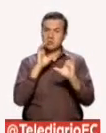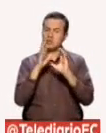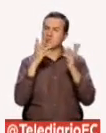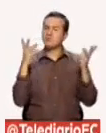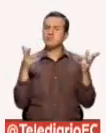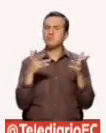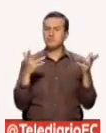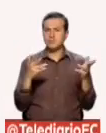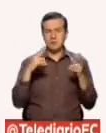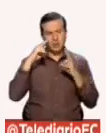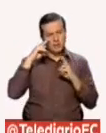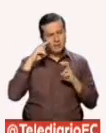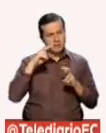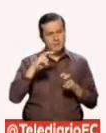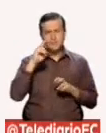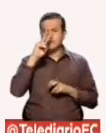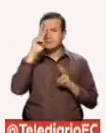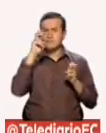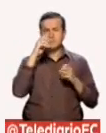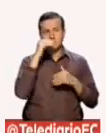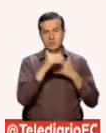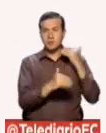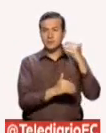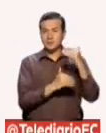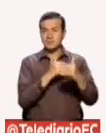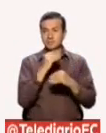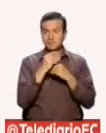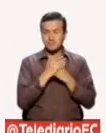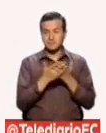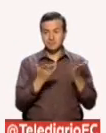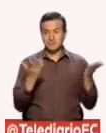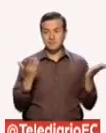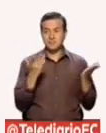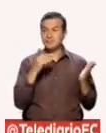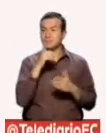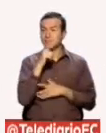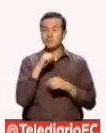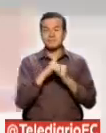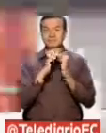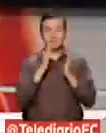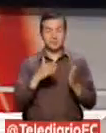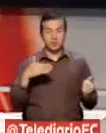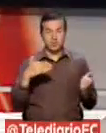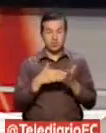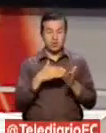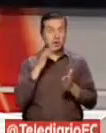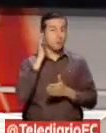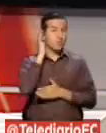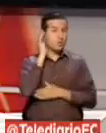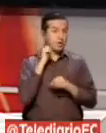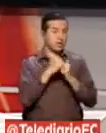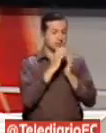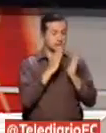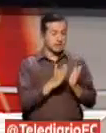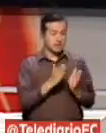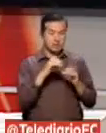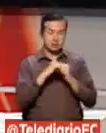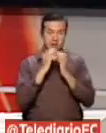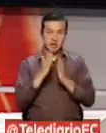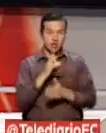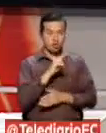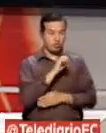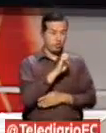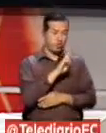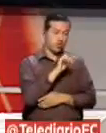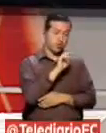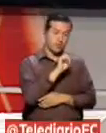el avance de las investigaciones de los procesos anunciados por el legislativo en contra de Norma Vallejo y Sofía Espín y el pedido de